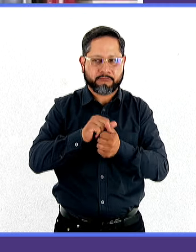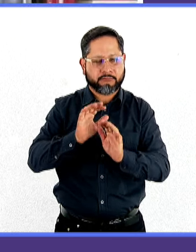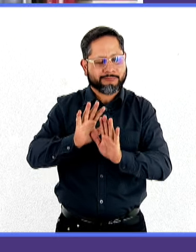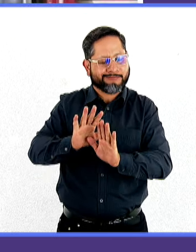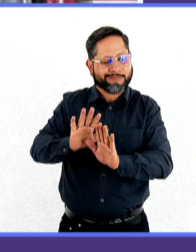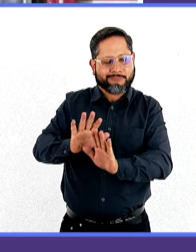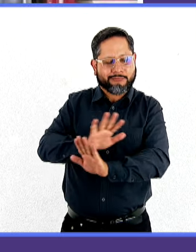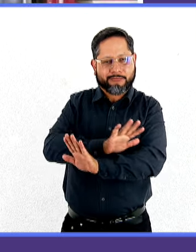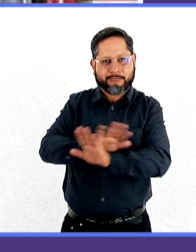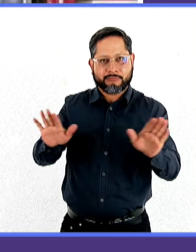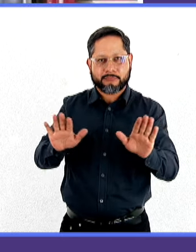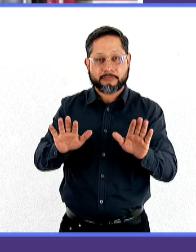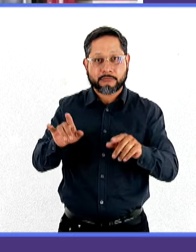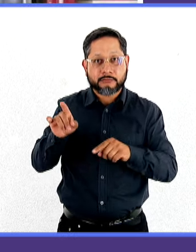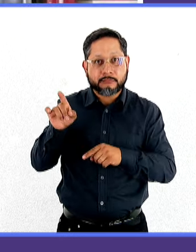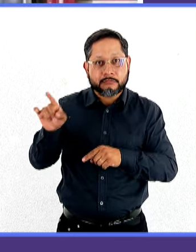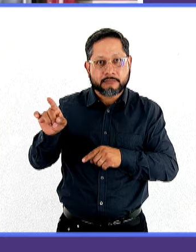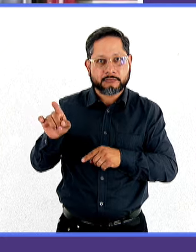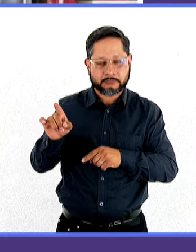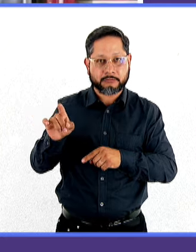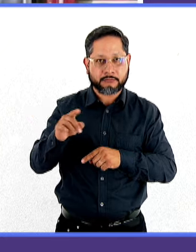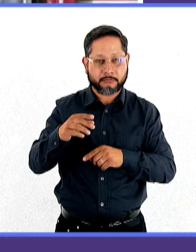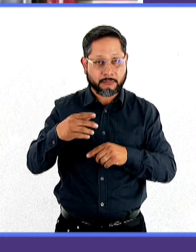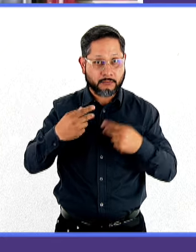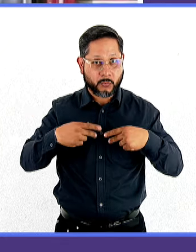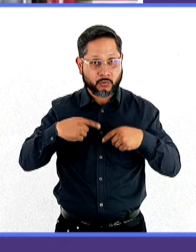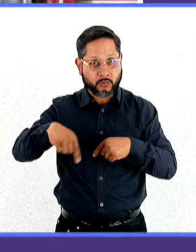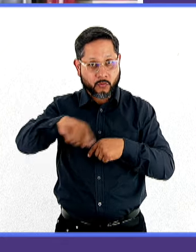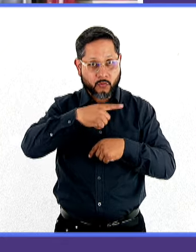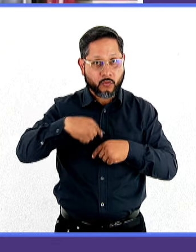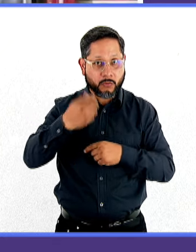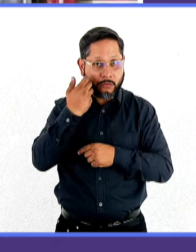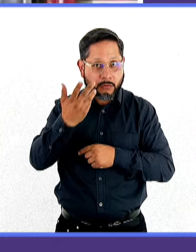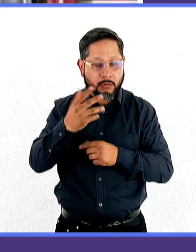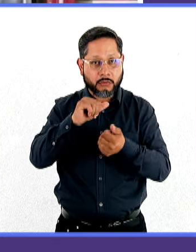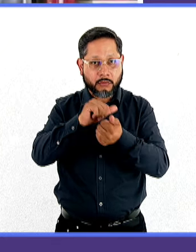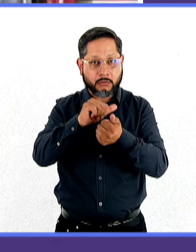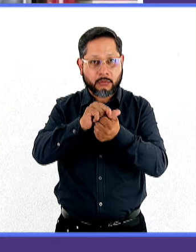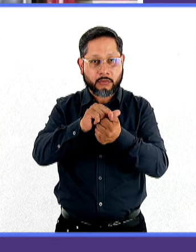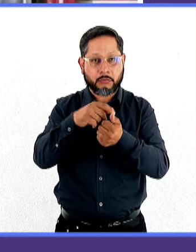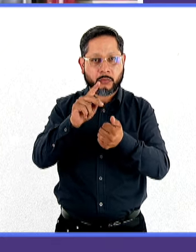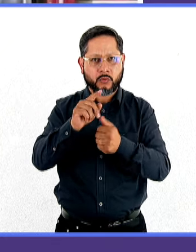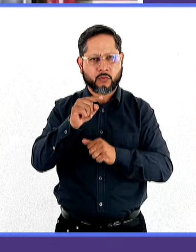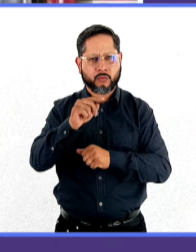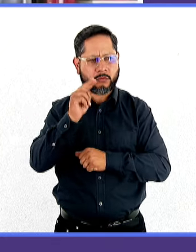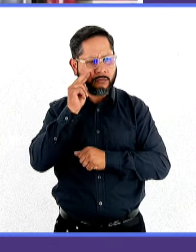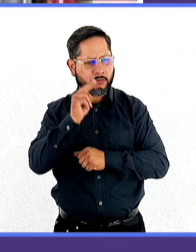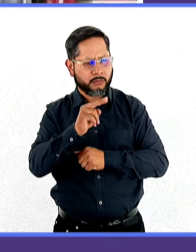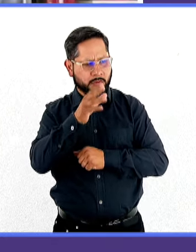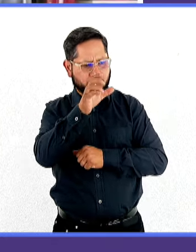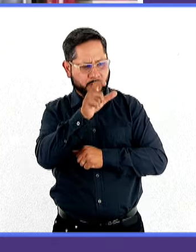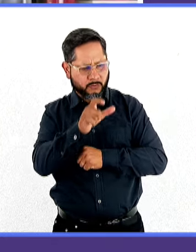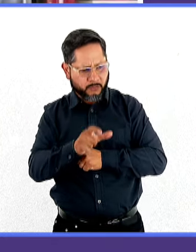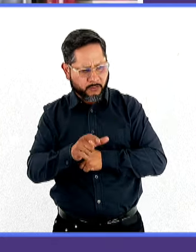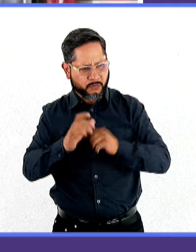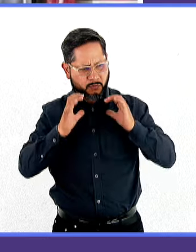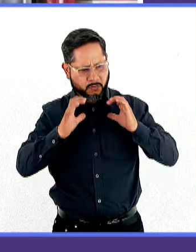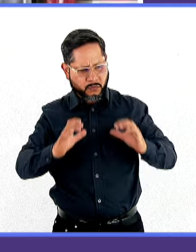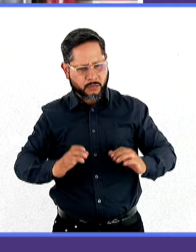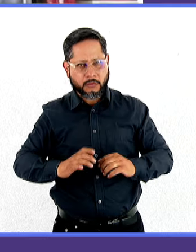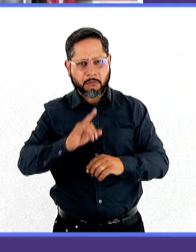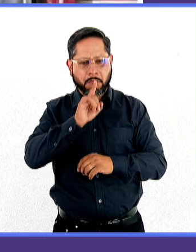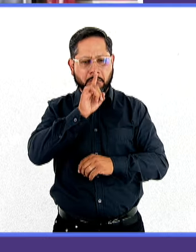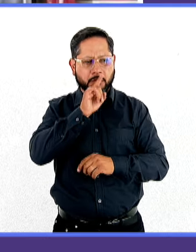desea si la persona accede a realizar alguna actividad sexual Pero puedes notar en su lenguaje corporal o su